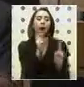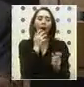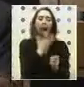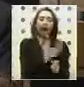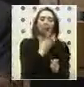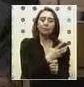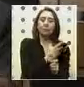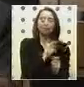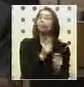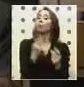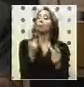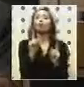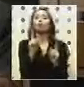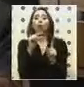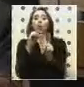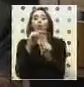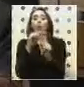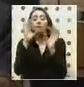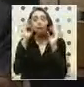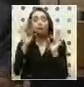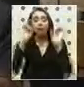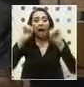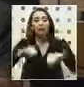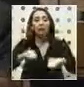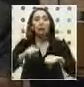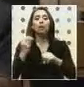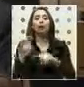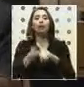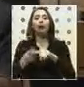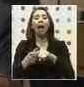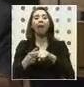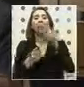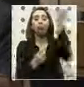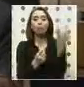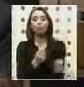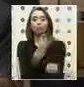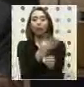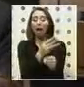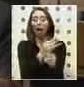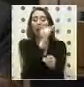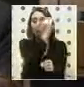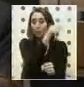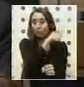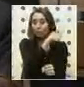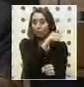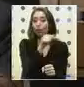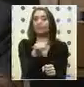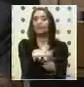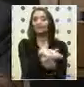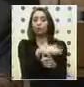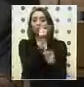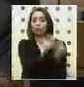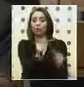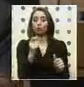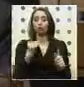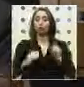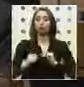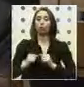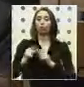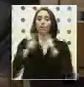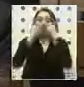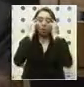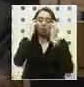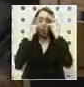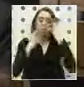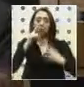definición ampliamente aceptada sobre el abuso en el adulto mayor, esta es una situación en la cual una persona sufre un trauma físico